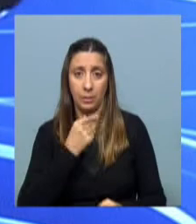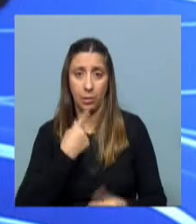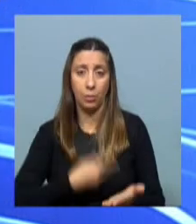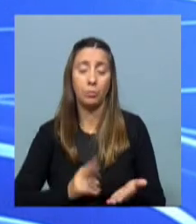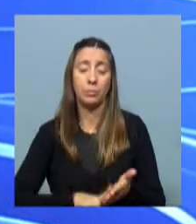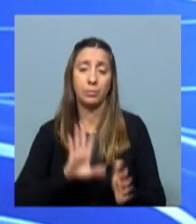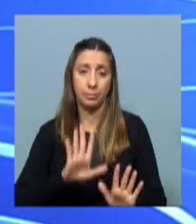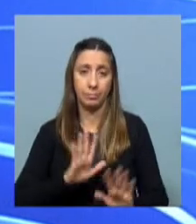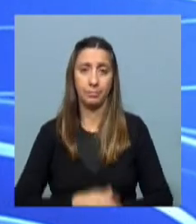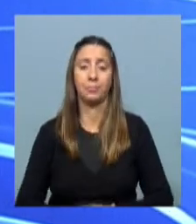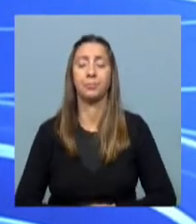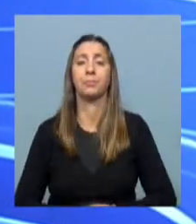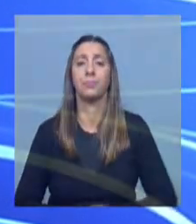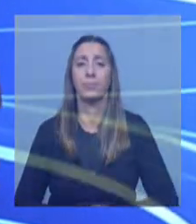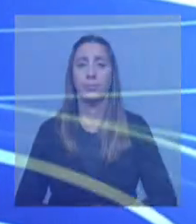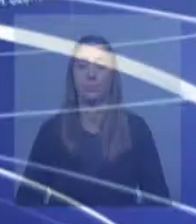volvemos con mucho más. Quédate.